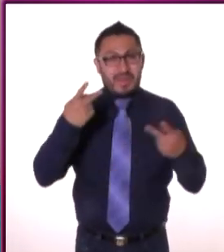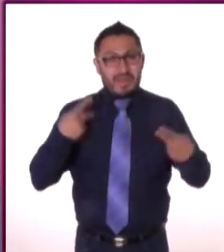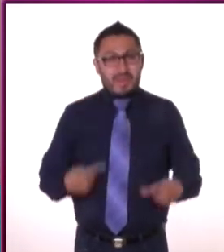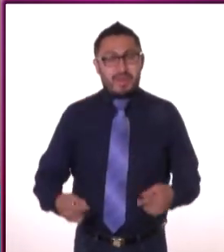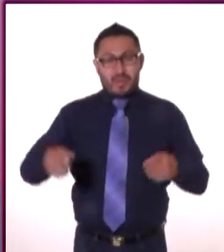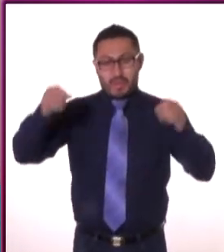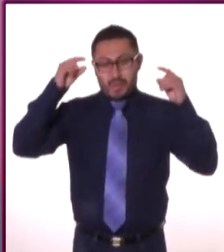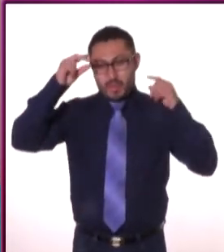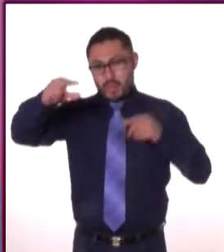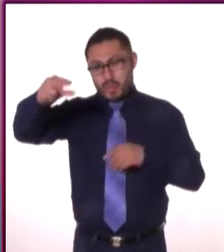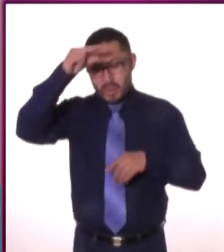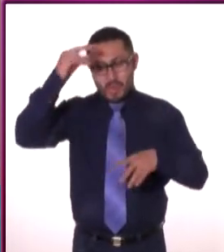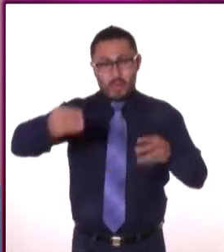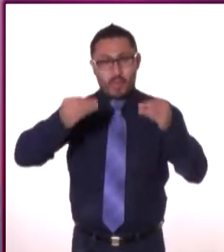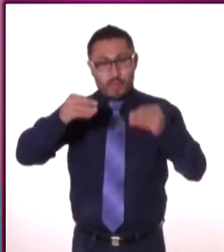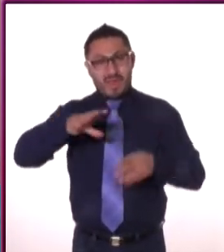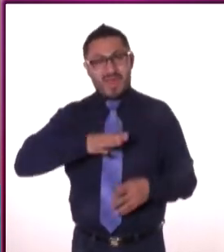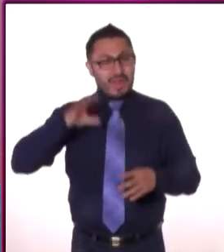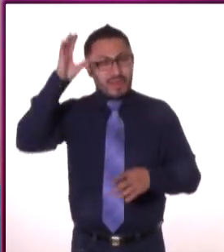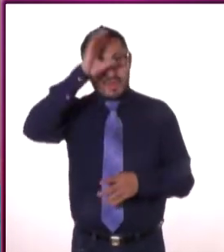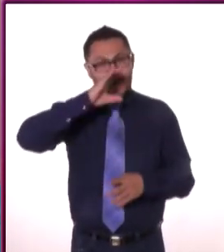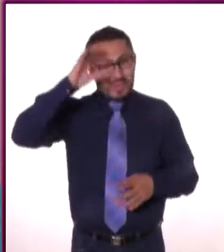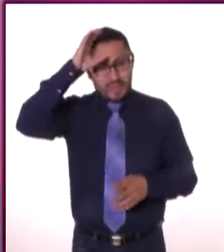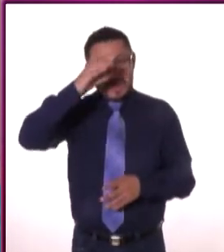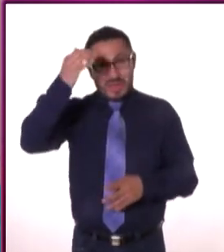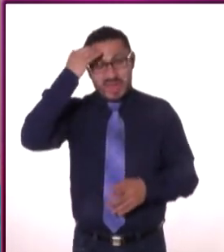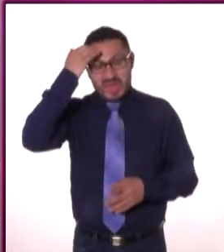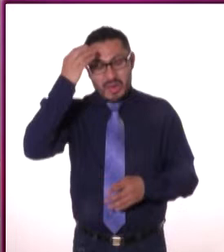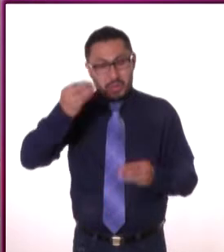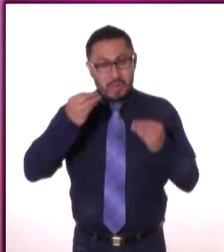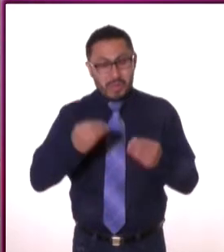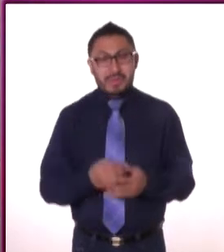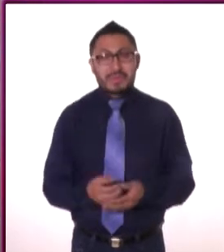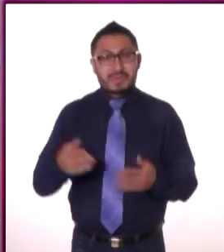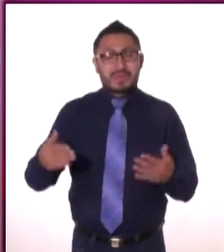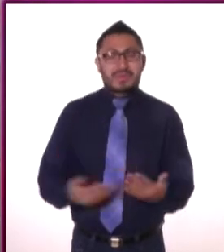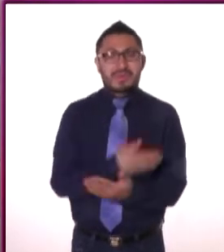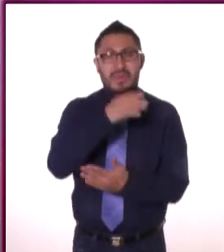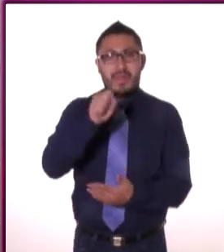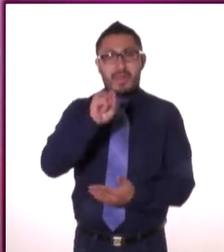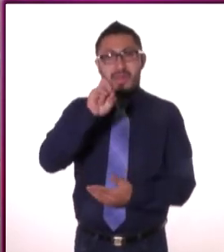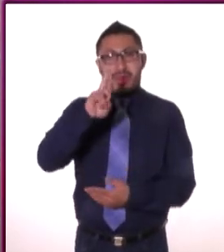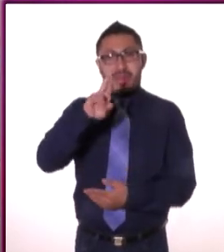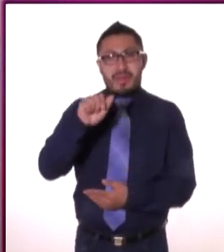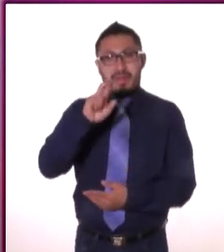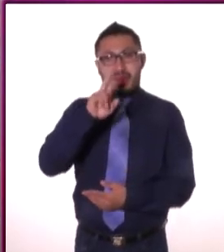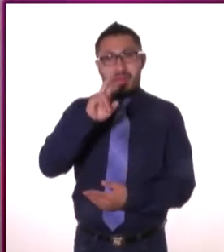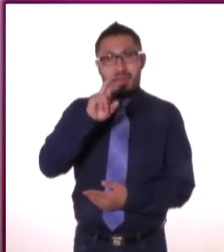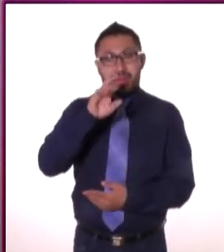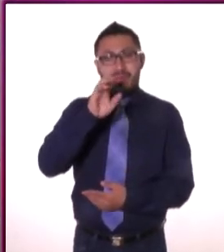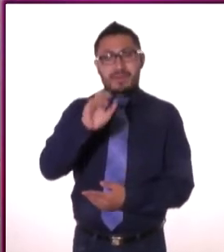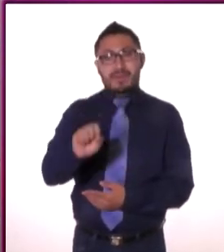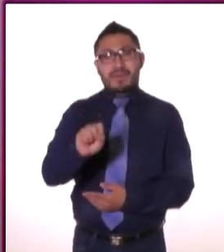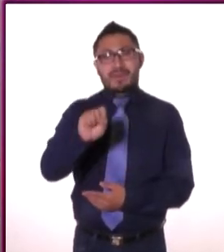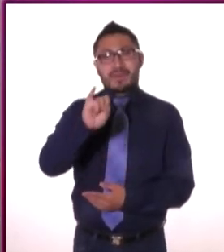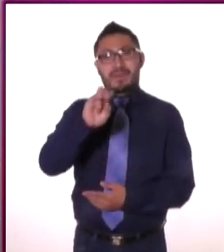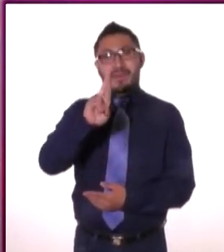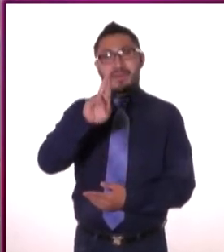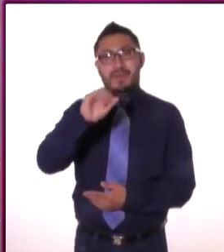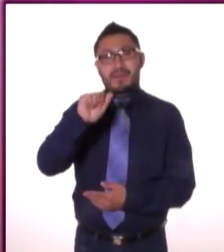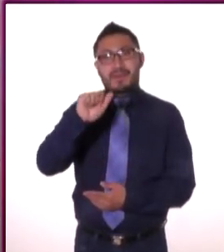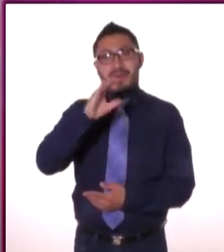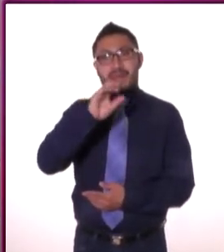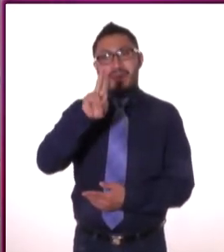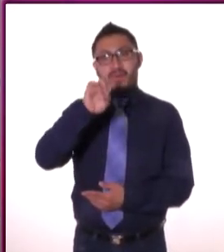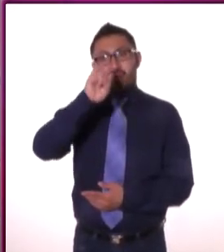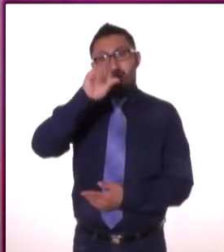uno de esos grandes genios que abarcan todo el conocimiento de la época. Sí. Nació en la ciudad de Siracusa, actualmente está es